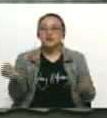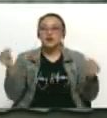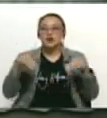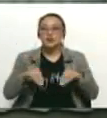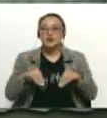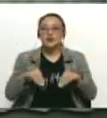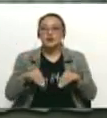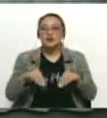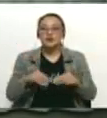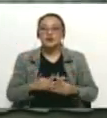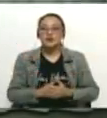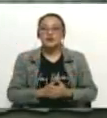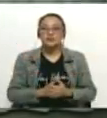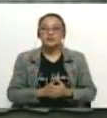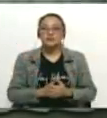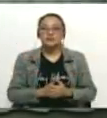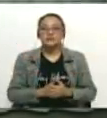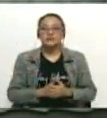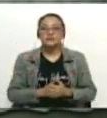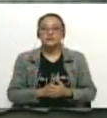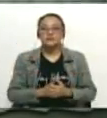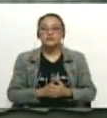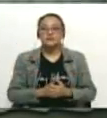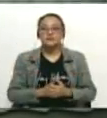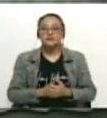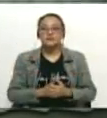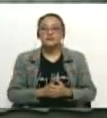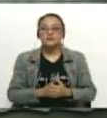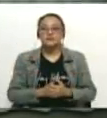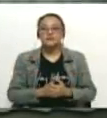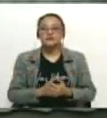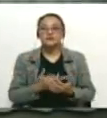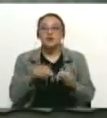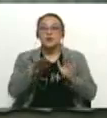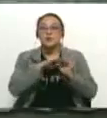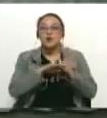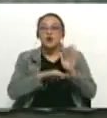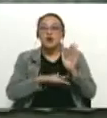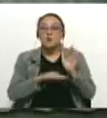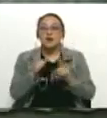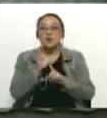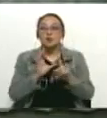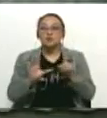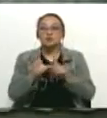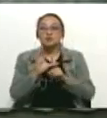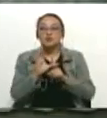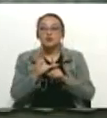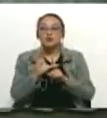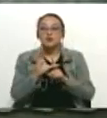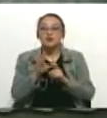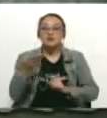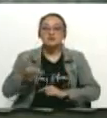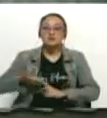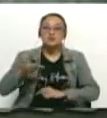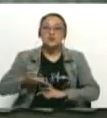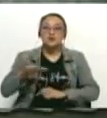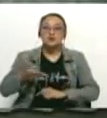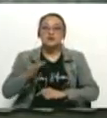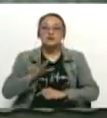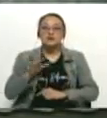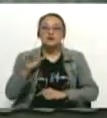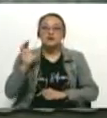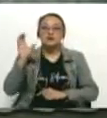y resaltar que esto es parte de un programa cultural importantísimo que tiene también el Estado